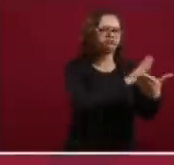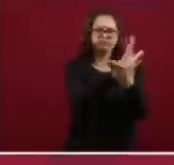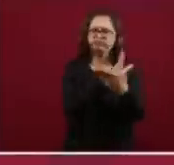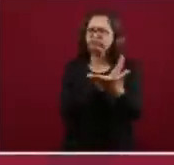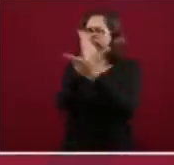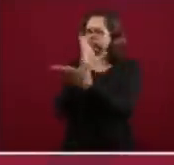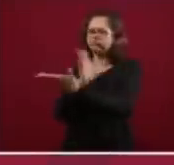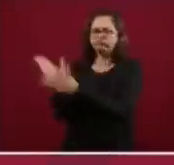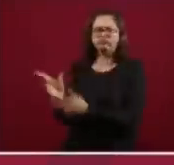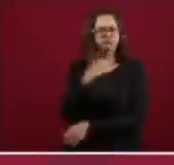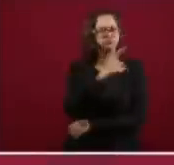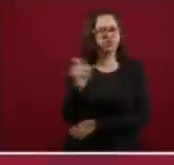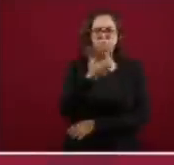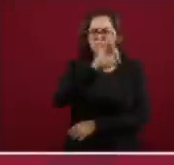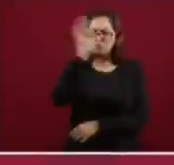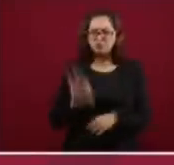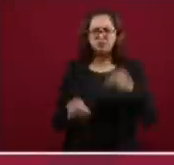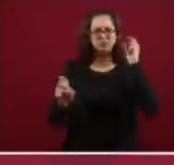país